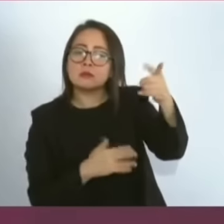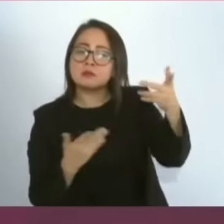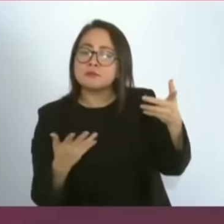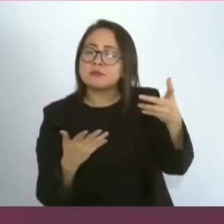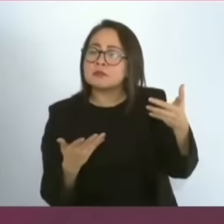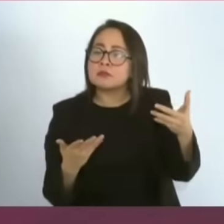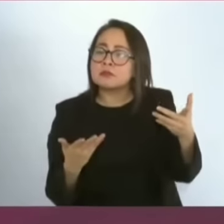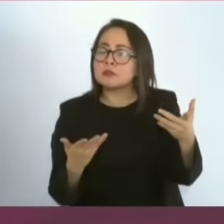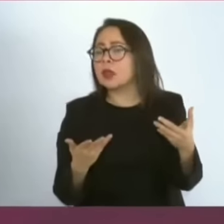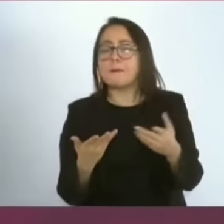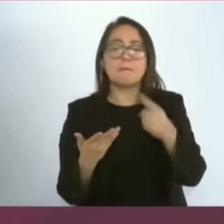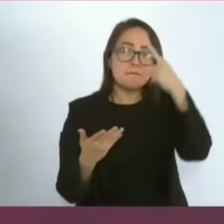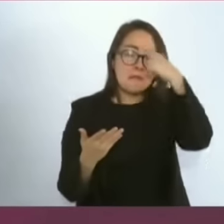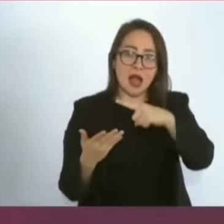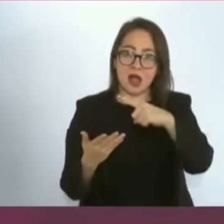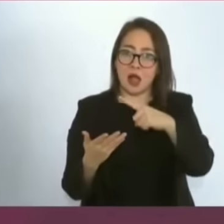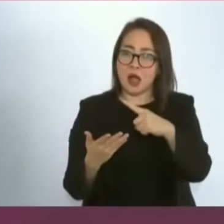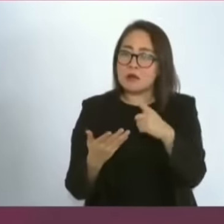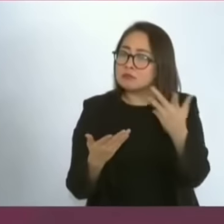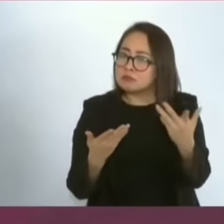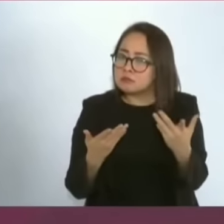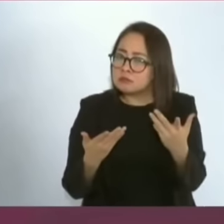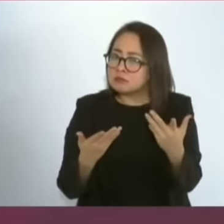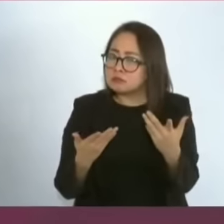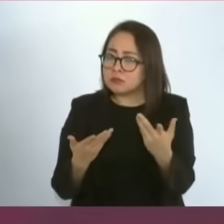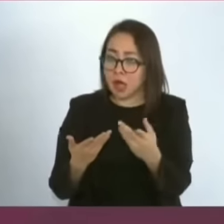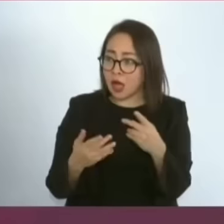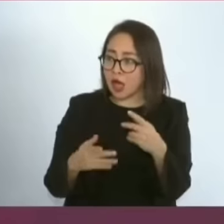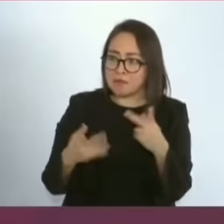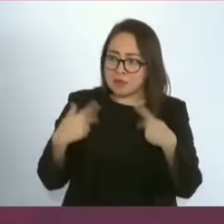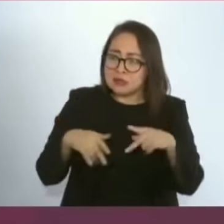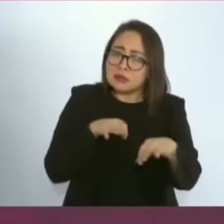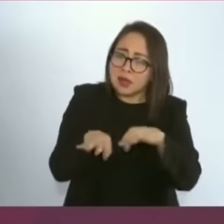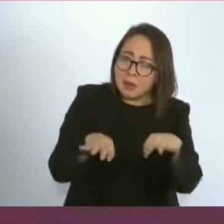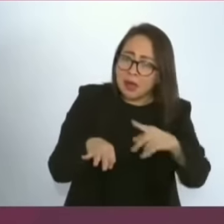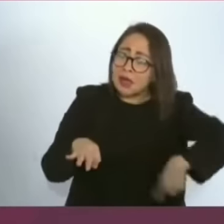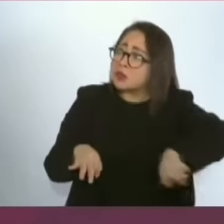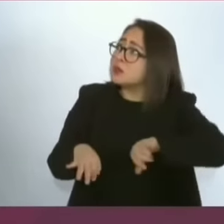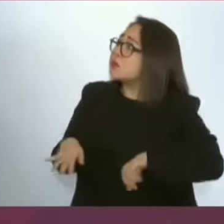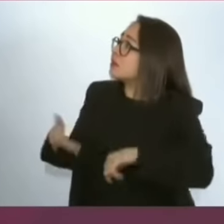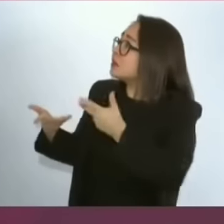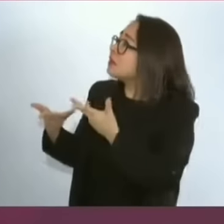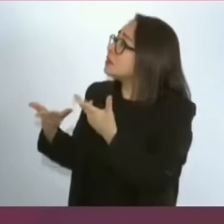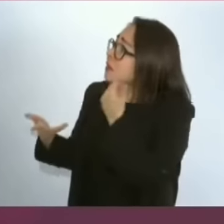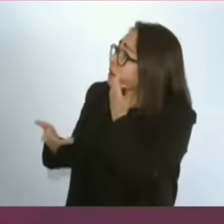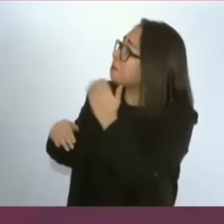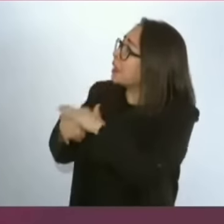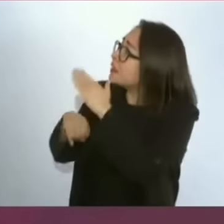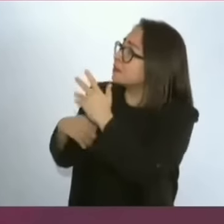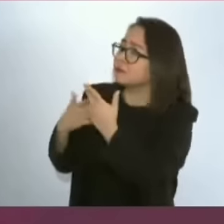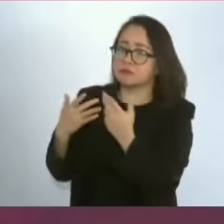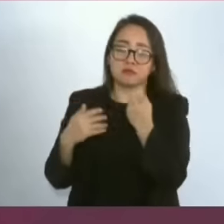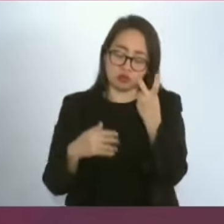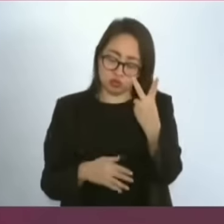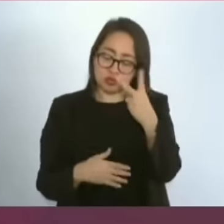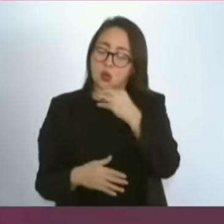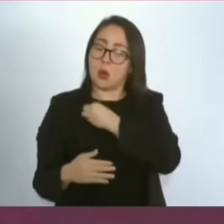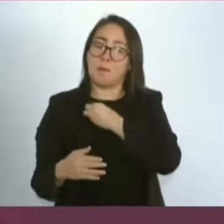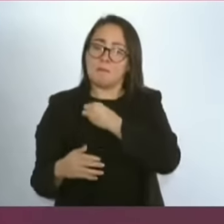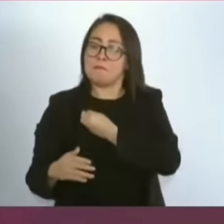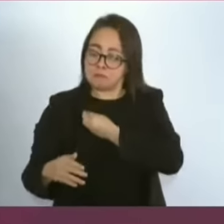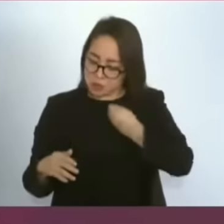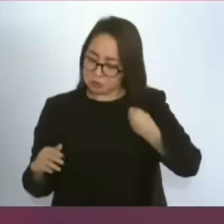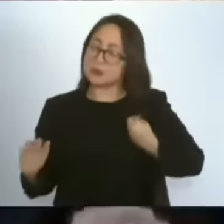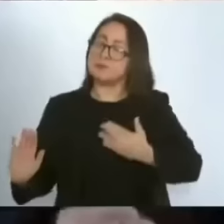legislación contraria a los intereses de los trabajadores. Son los dos compromisos que hago aquí en Río